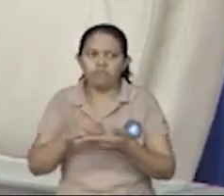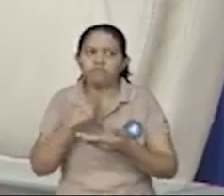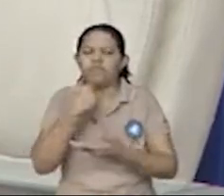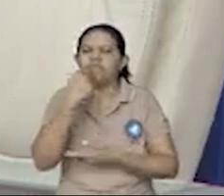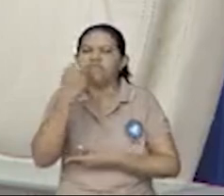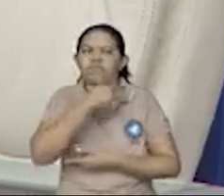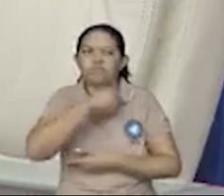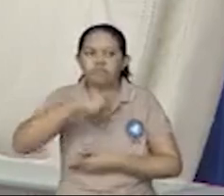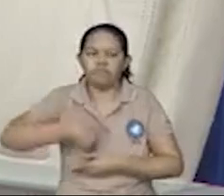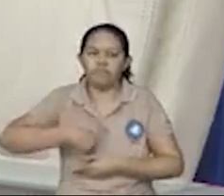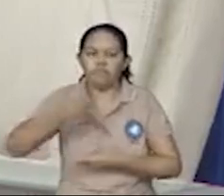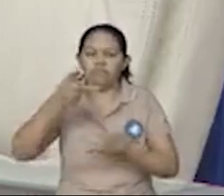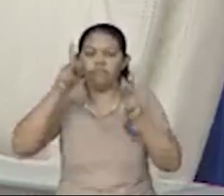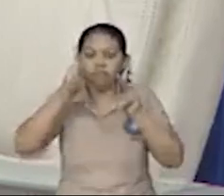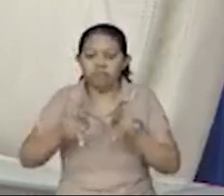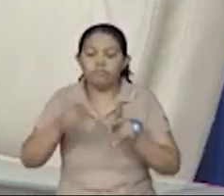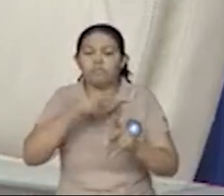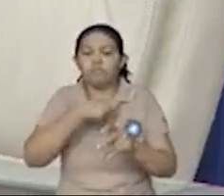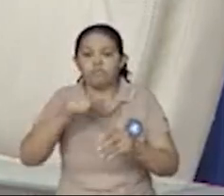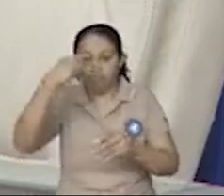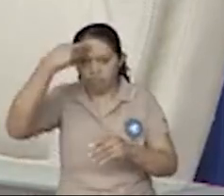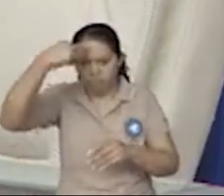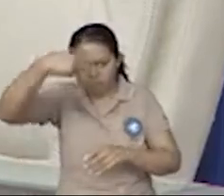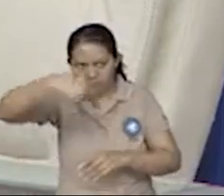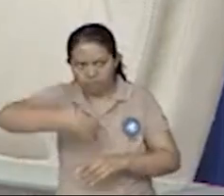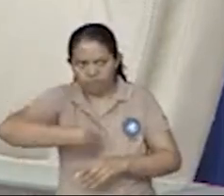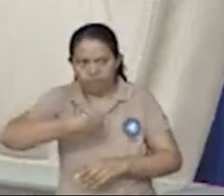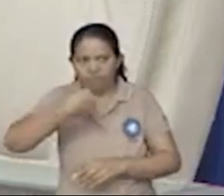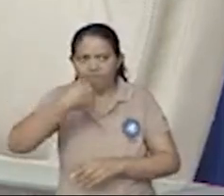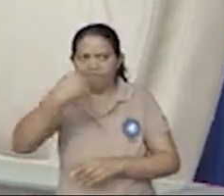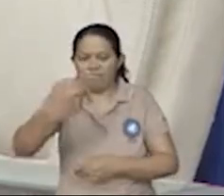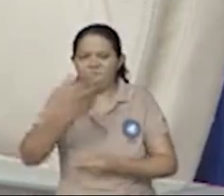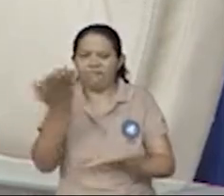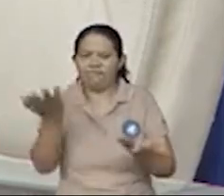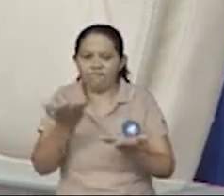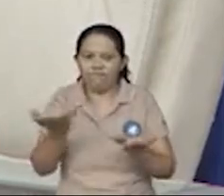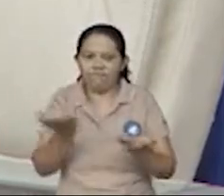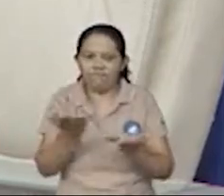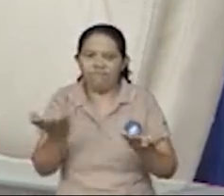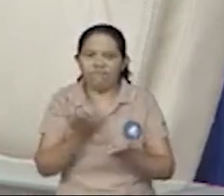derogar una de las atribuciones para